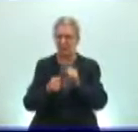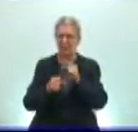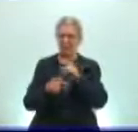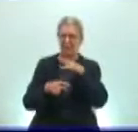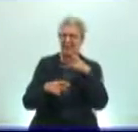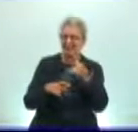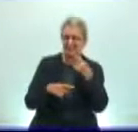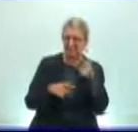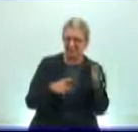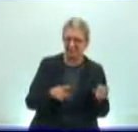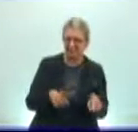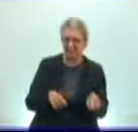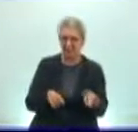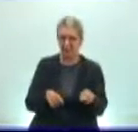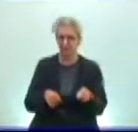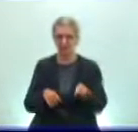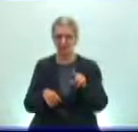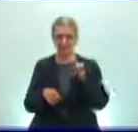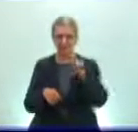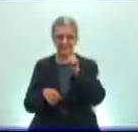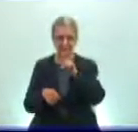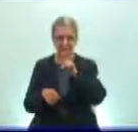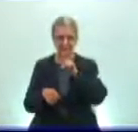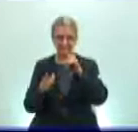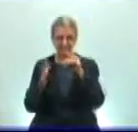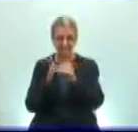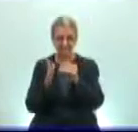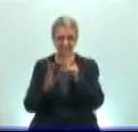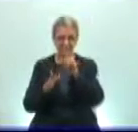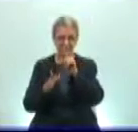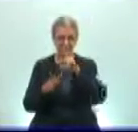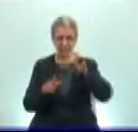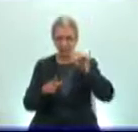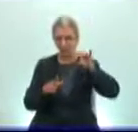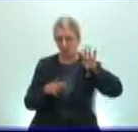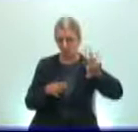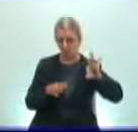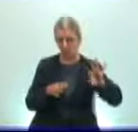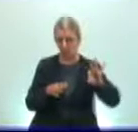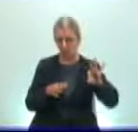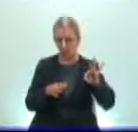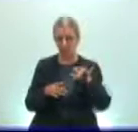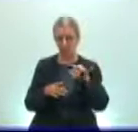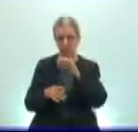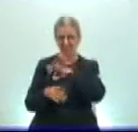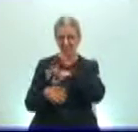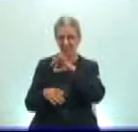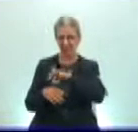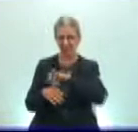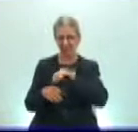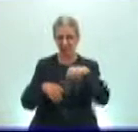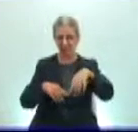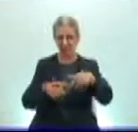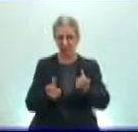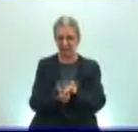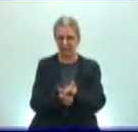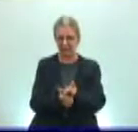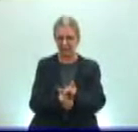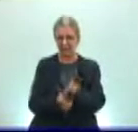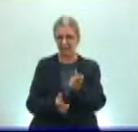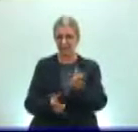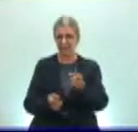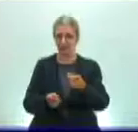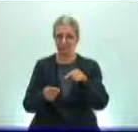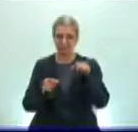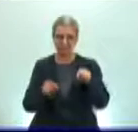del Congreso del Partido Comunista de 1934 y de 98 miembros del Comité Central elegidos